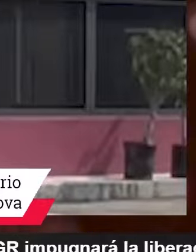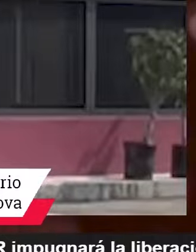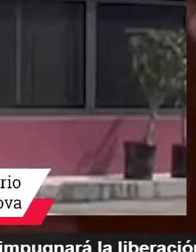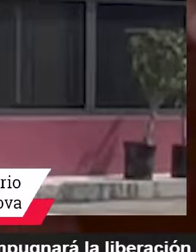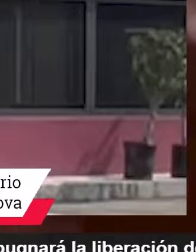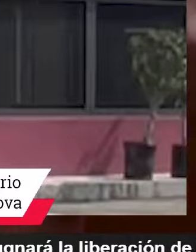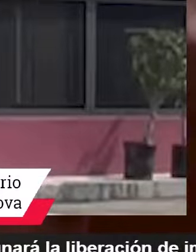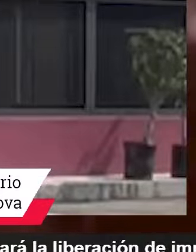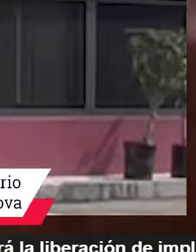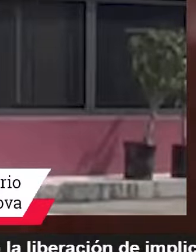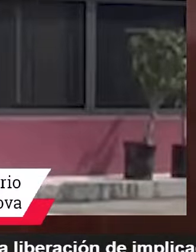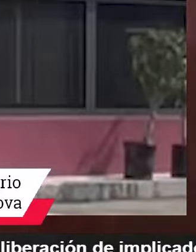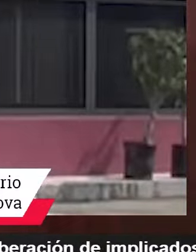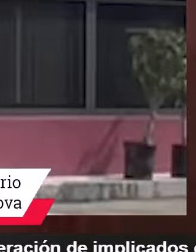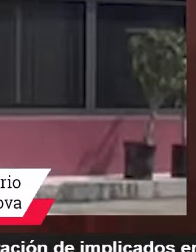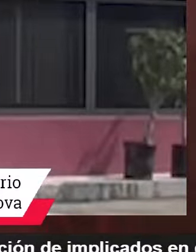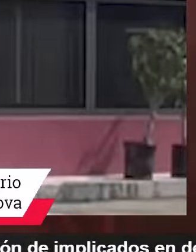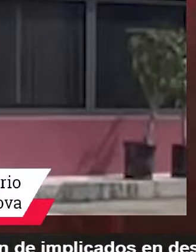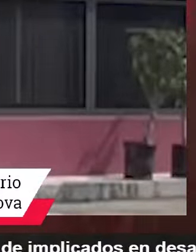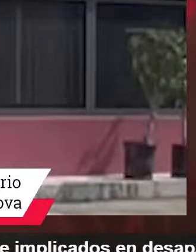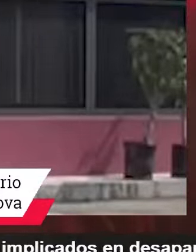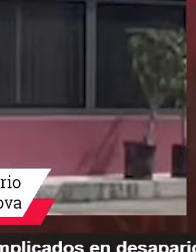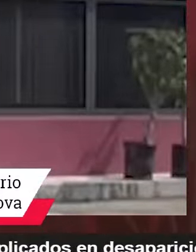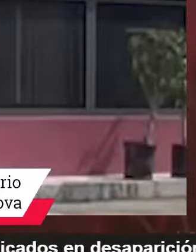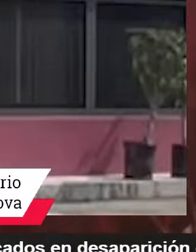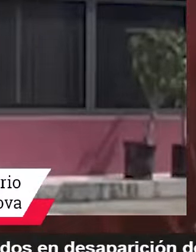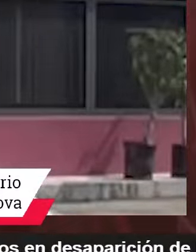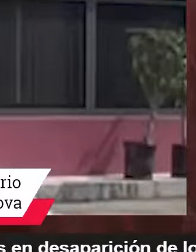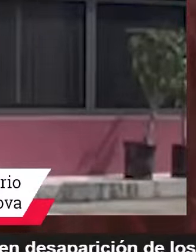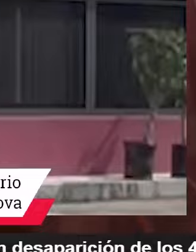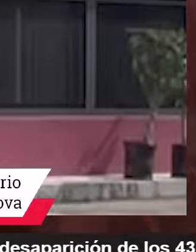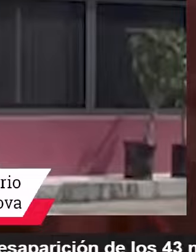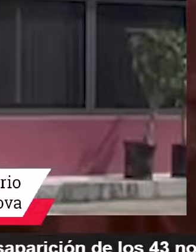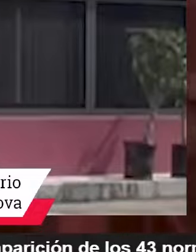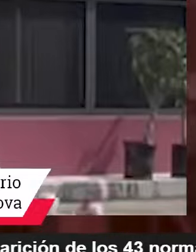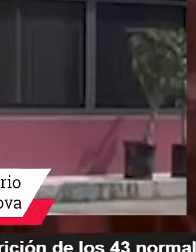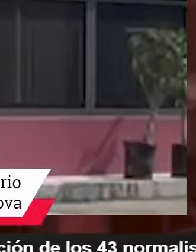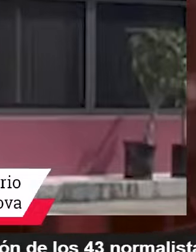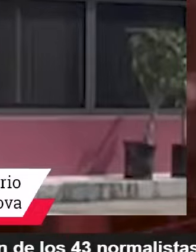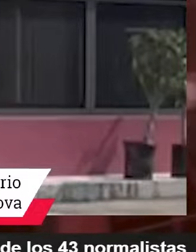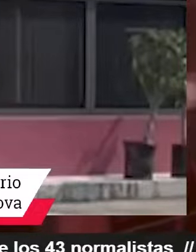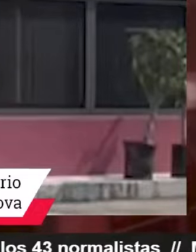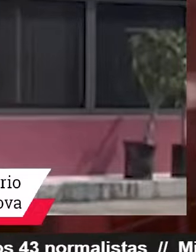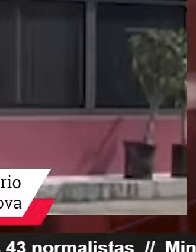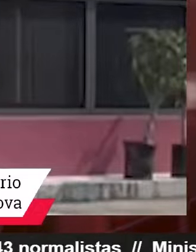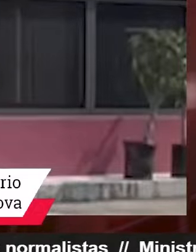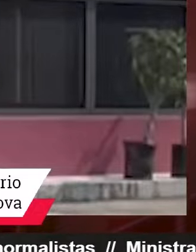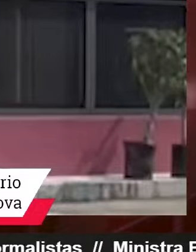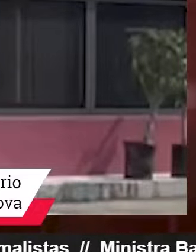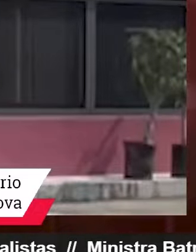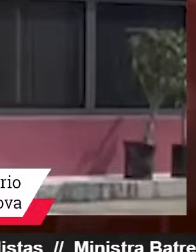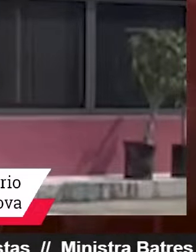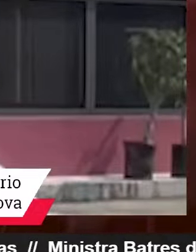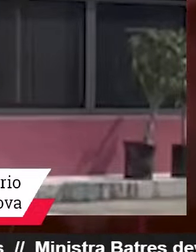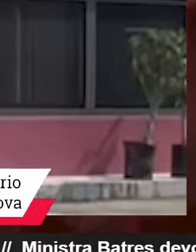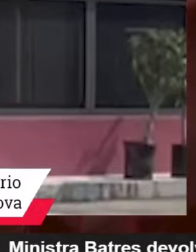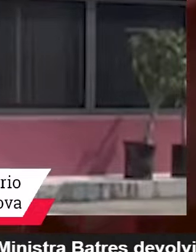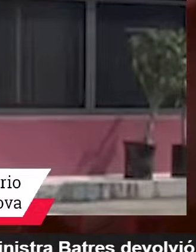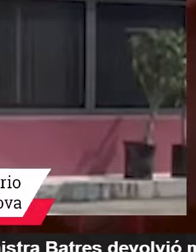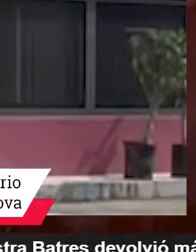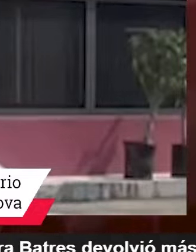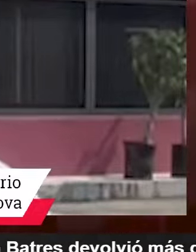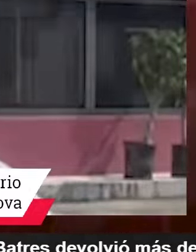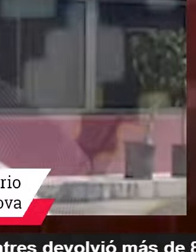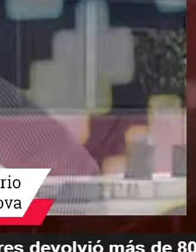del INE pues es precisamente que aunque queda en ceros la partida en realidad sí se puede generar